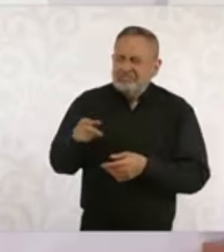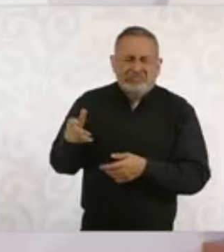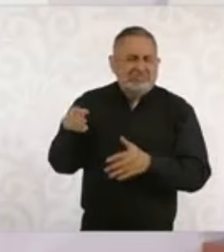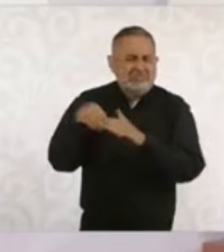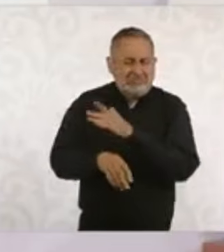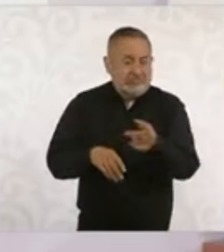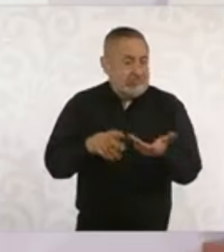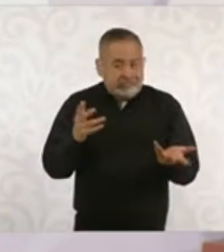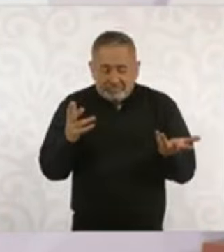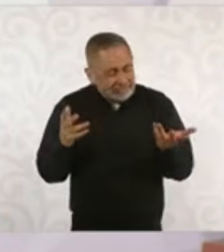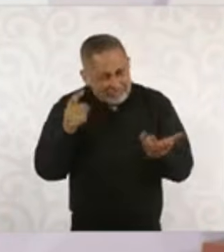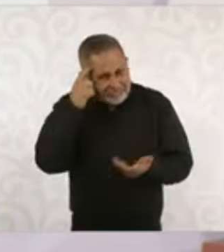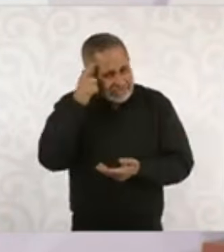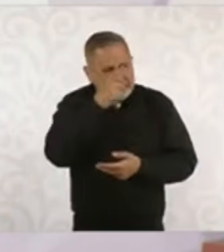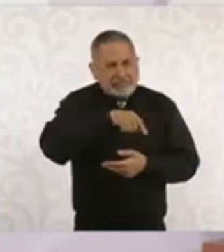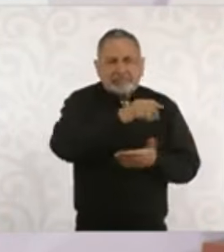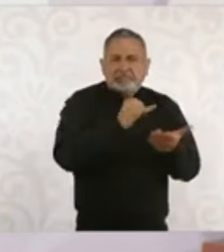como una decisión